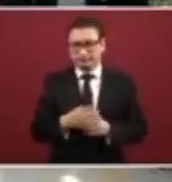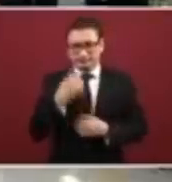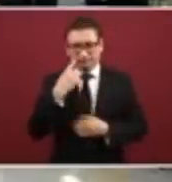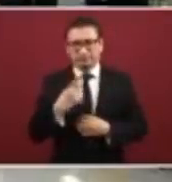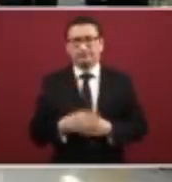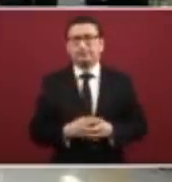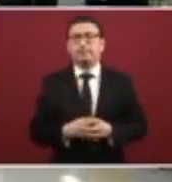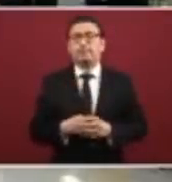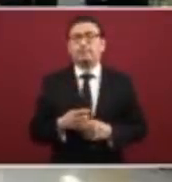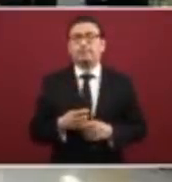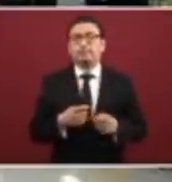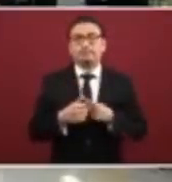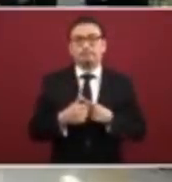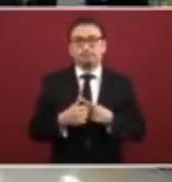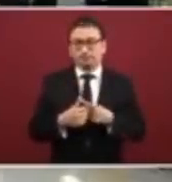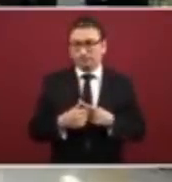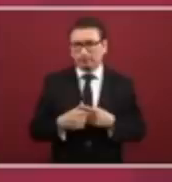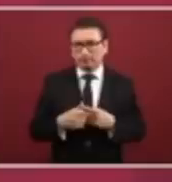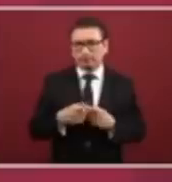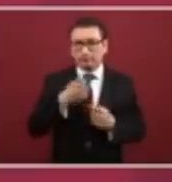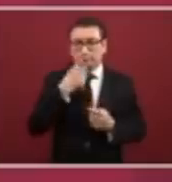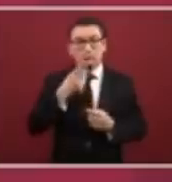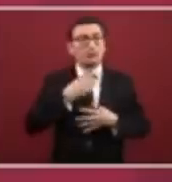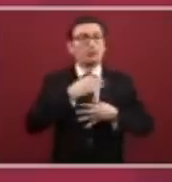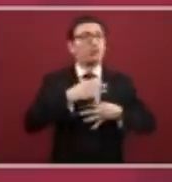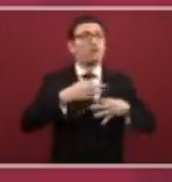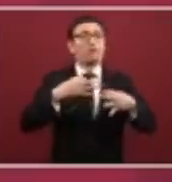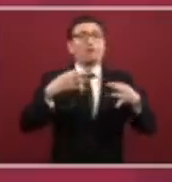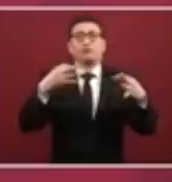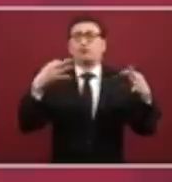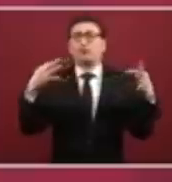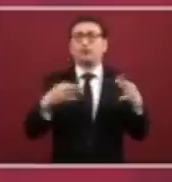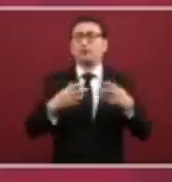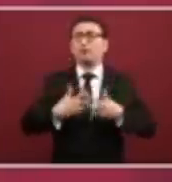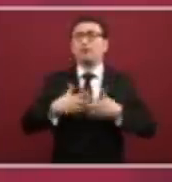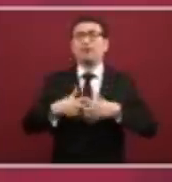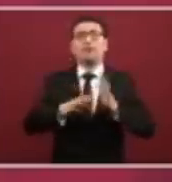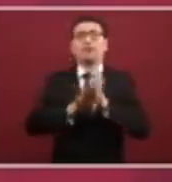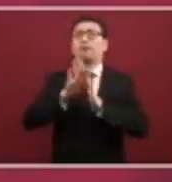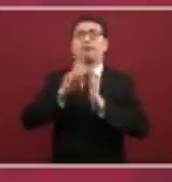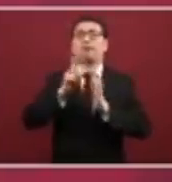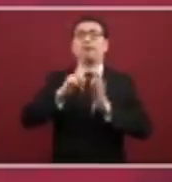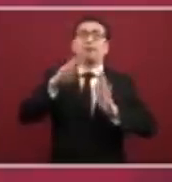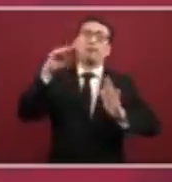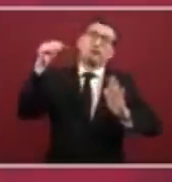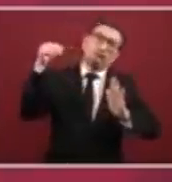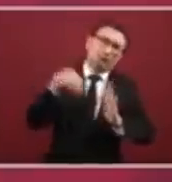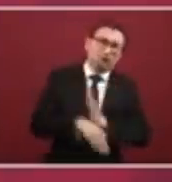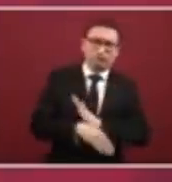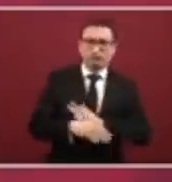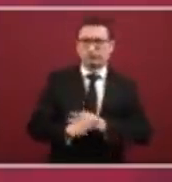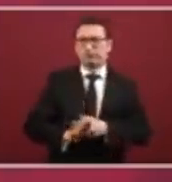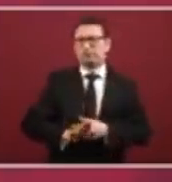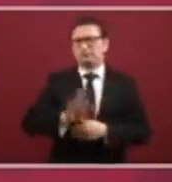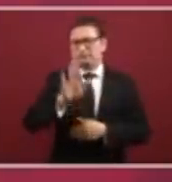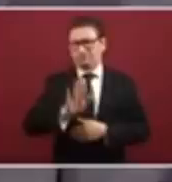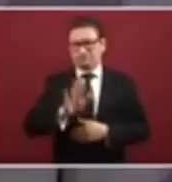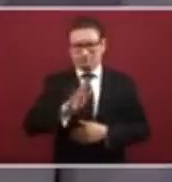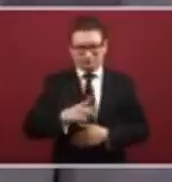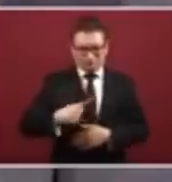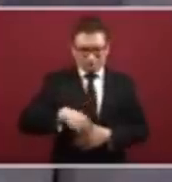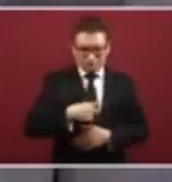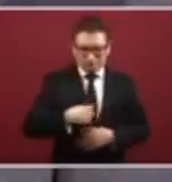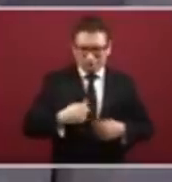subrayando de que se cae la producción, como si los responsables fuésemos